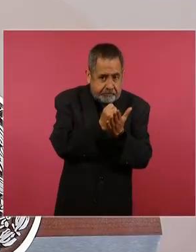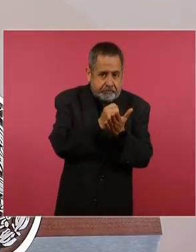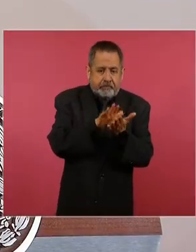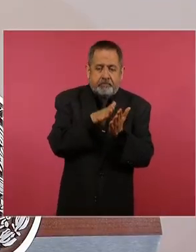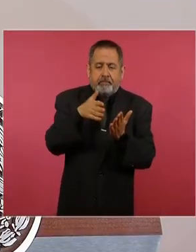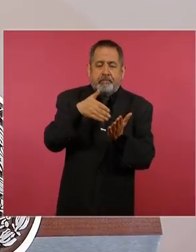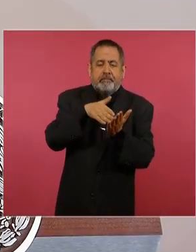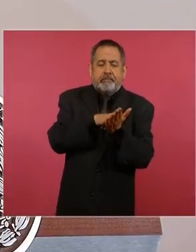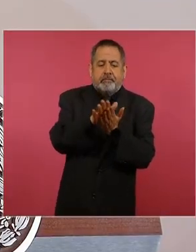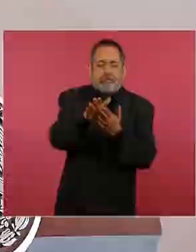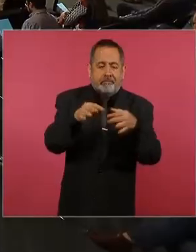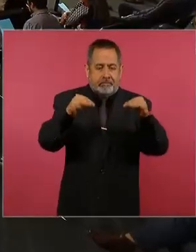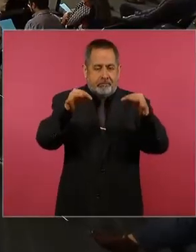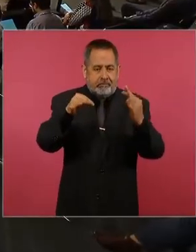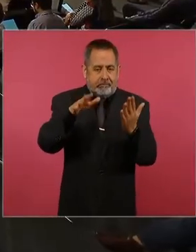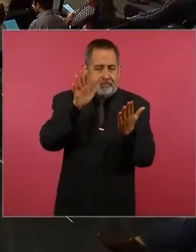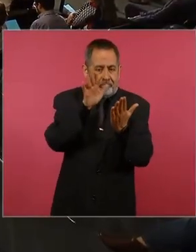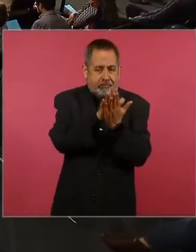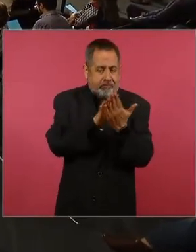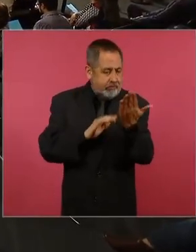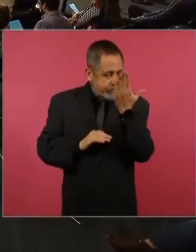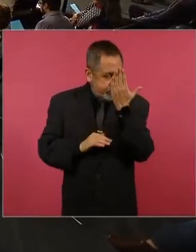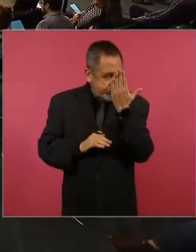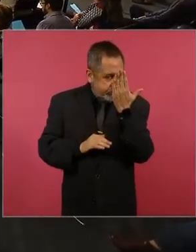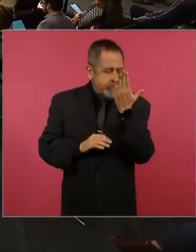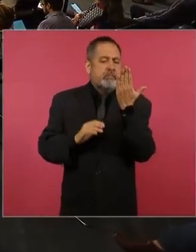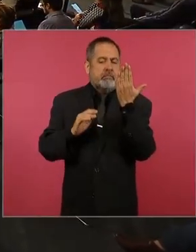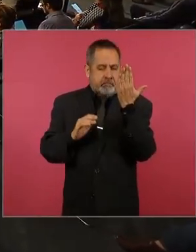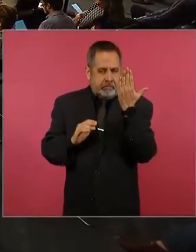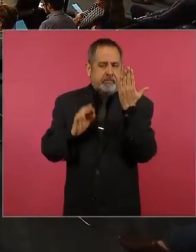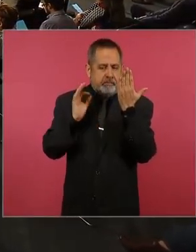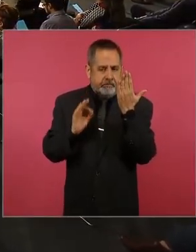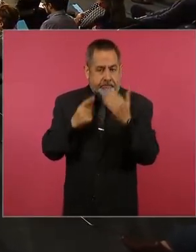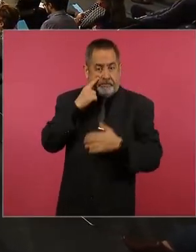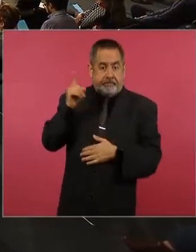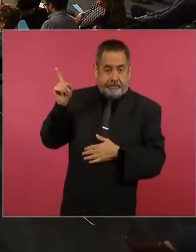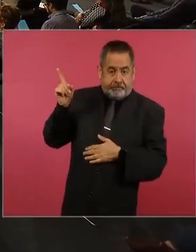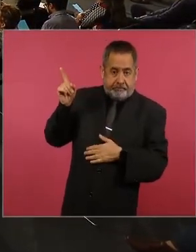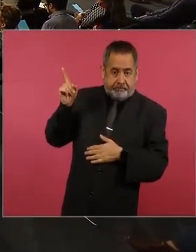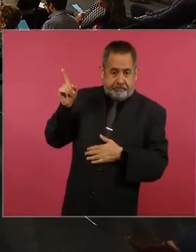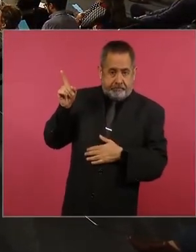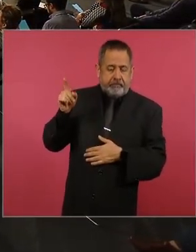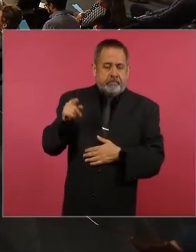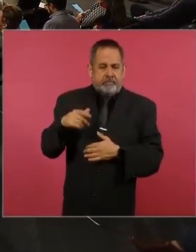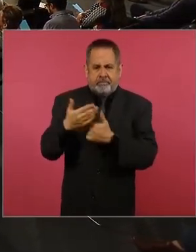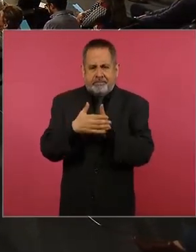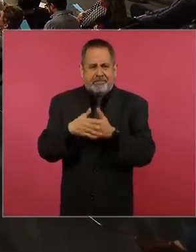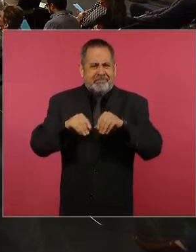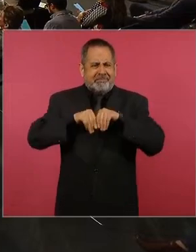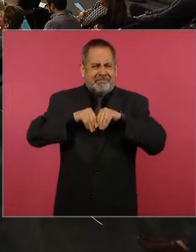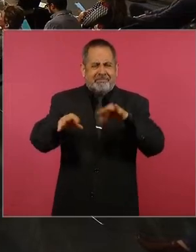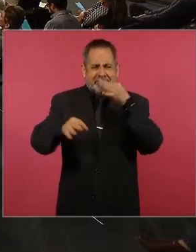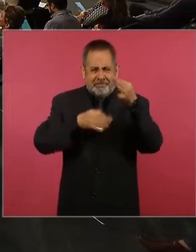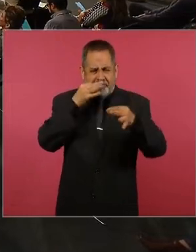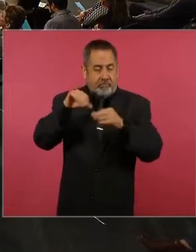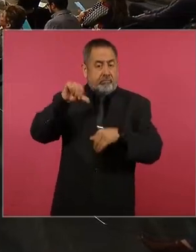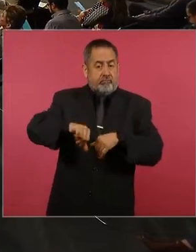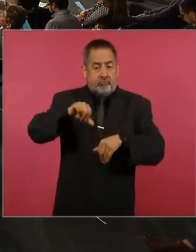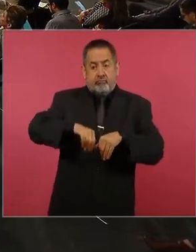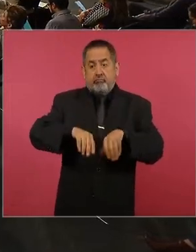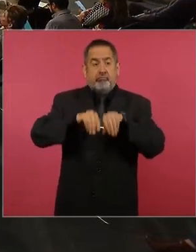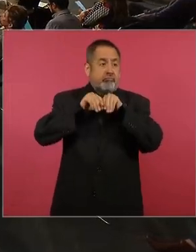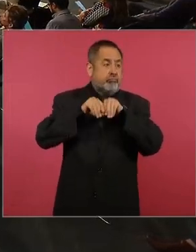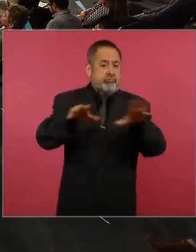del filtro. Están ahí los datos. Vamos a hacer un folleto muy claro que va a salir hoy